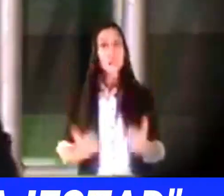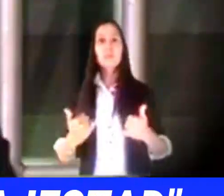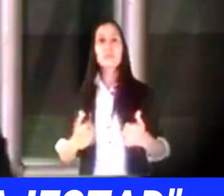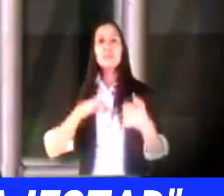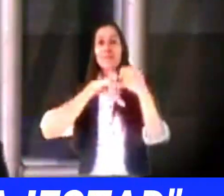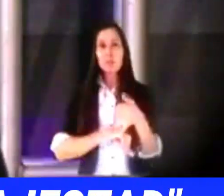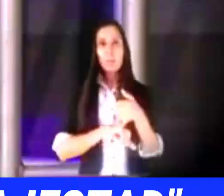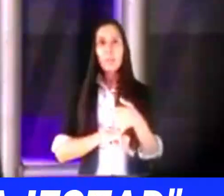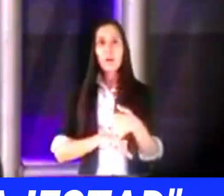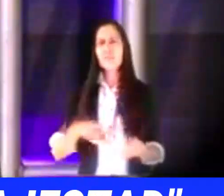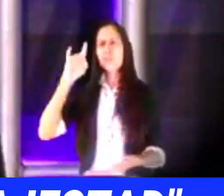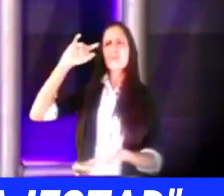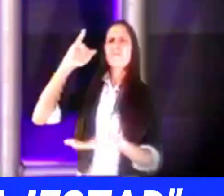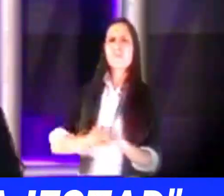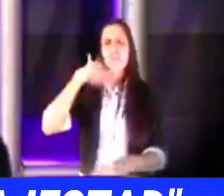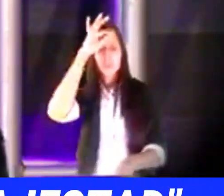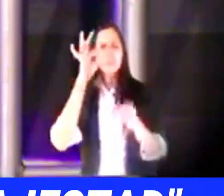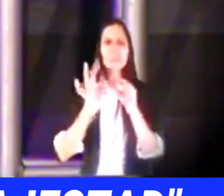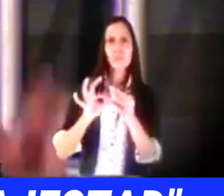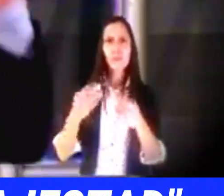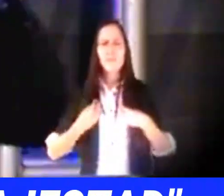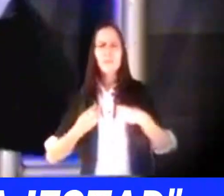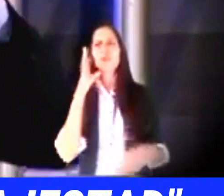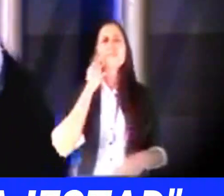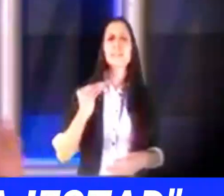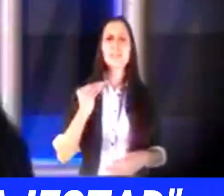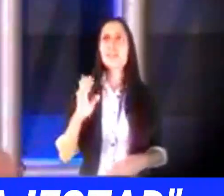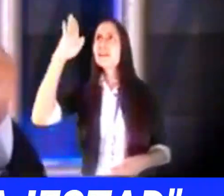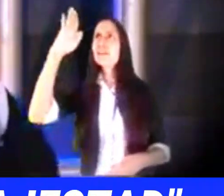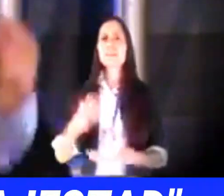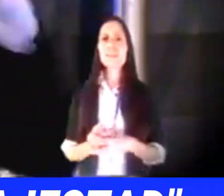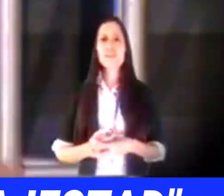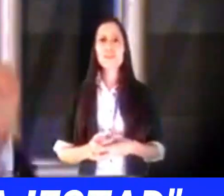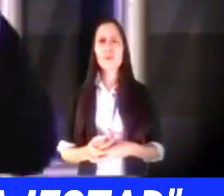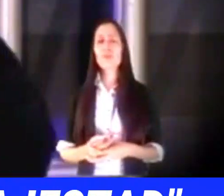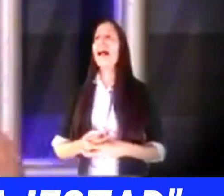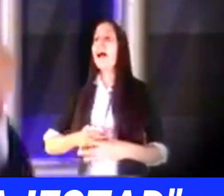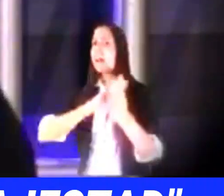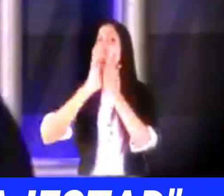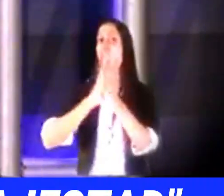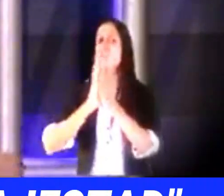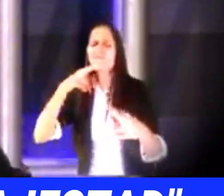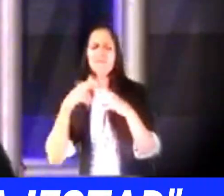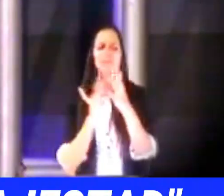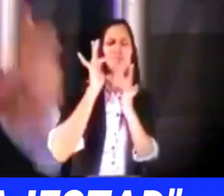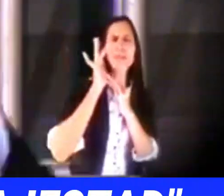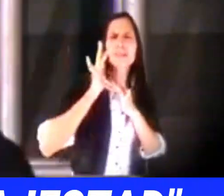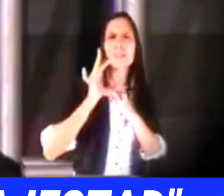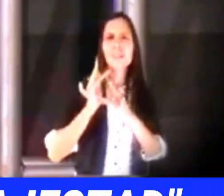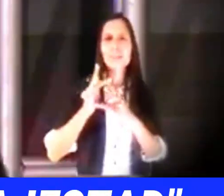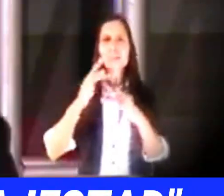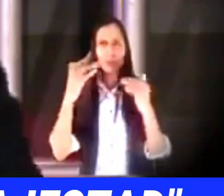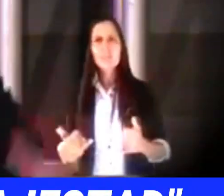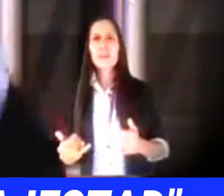has vivido, de lo que has experimentado. Pero te garantizo algo en el nombre de Jesús en esta tarde: retén lo que